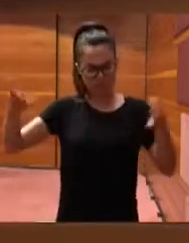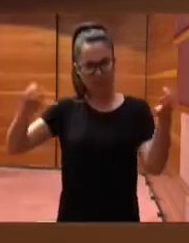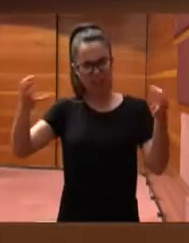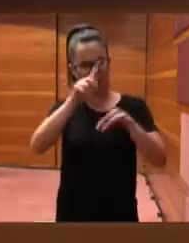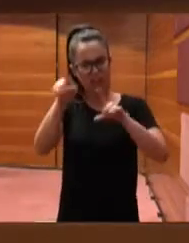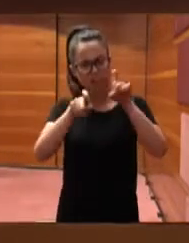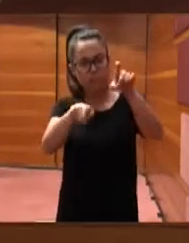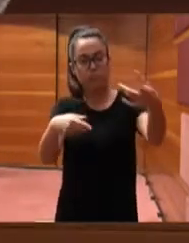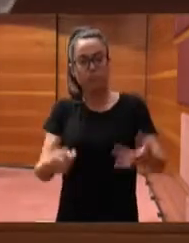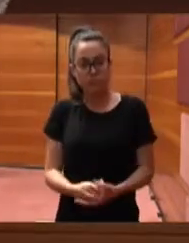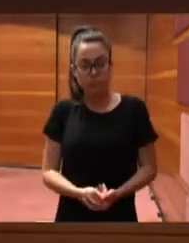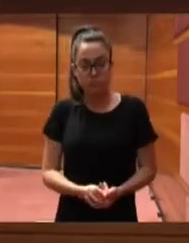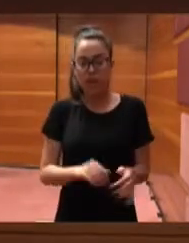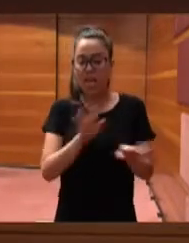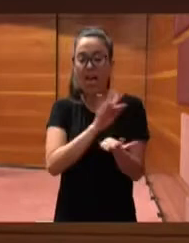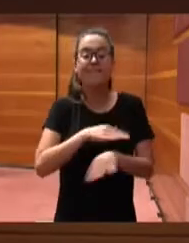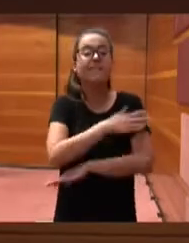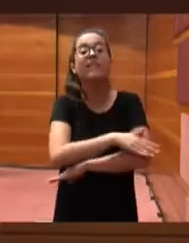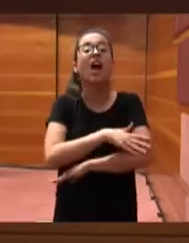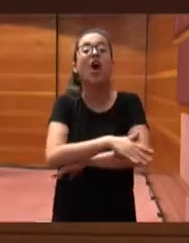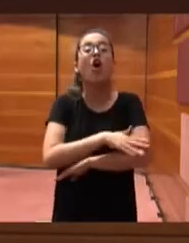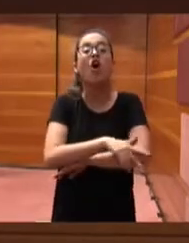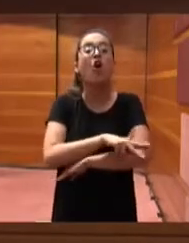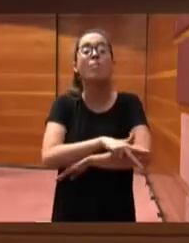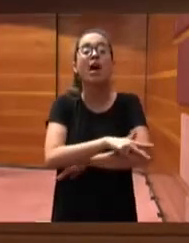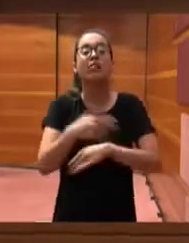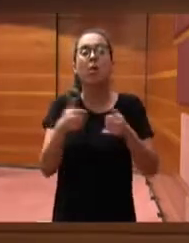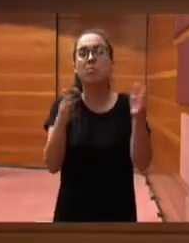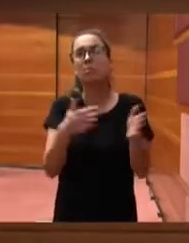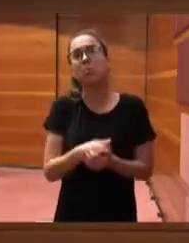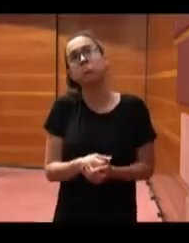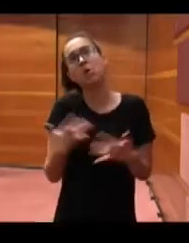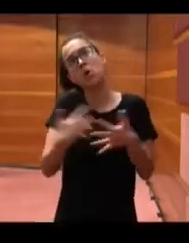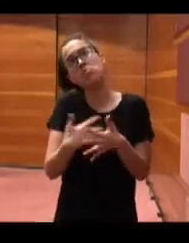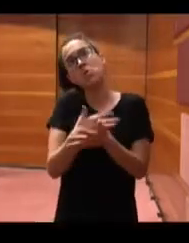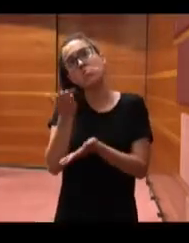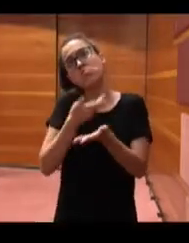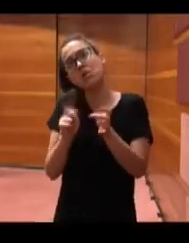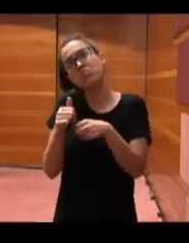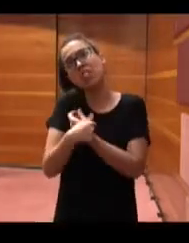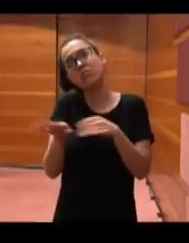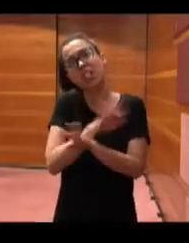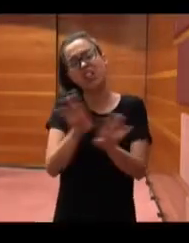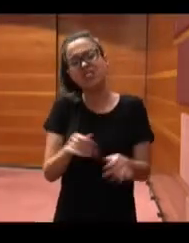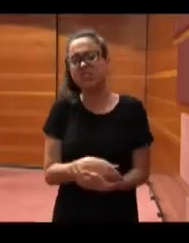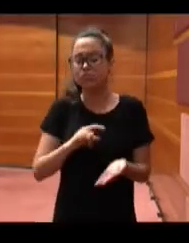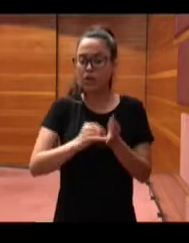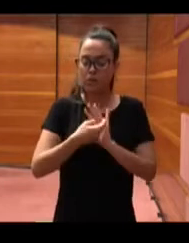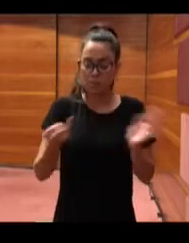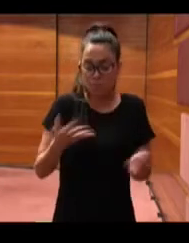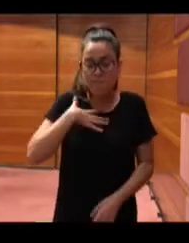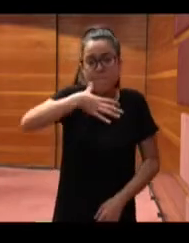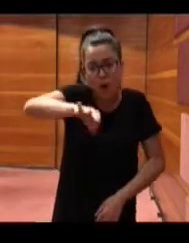que la Alianza para el Gobierno Abierto no se ha metido en Honduras y ha dicho, mira, la mezclo con participación y me dejo de líos, ¿no? Y puede ser una decisión,